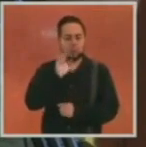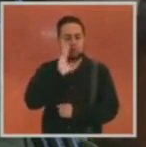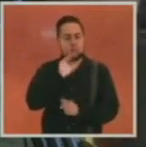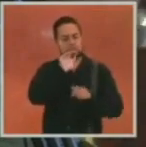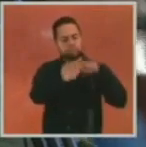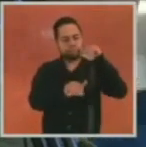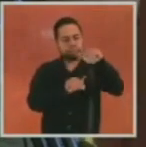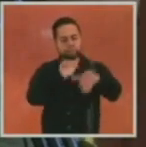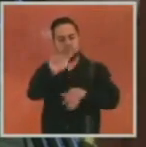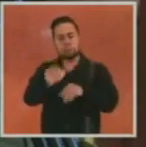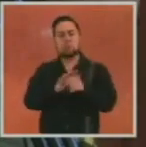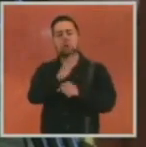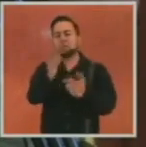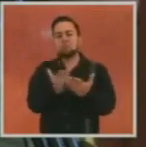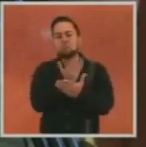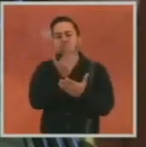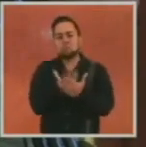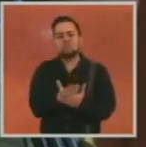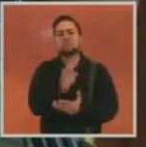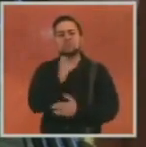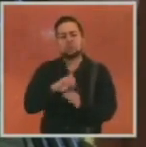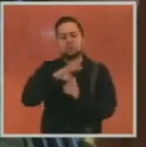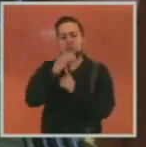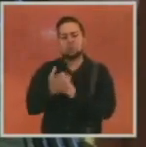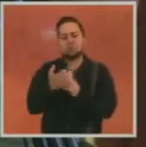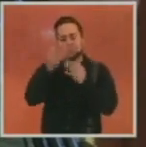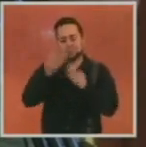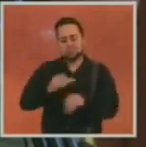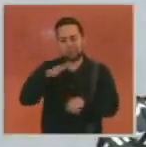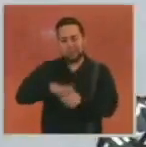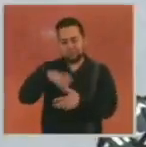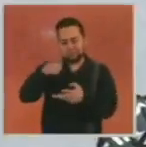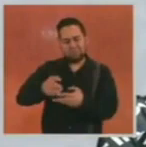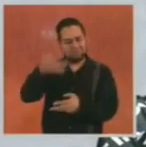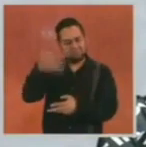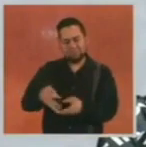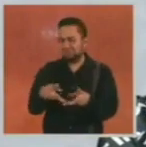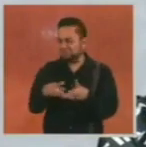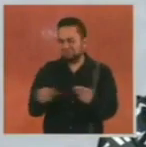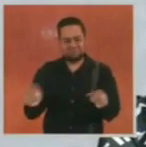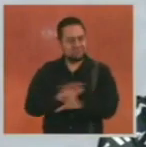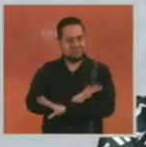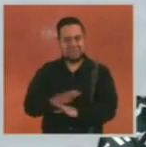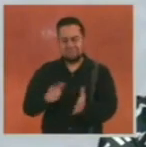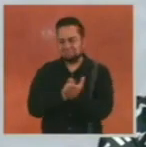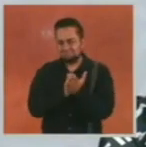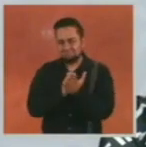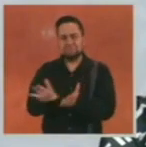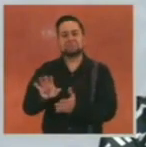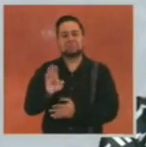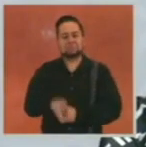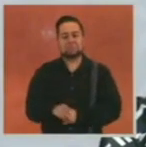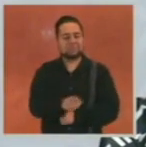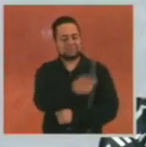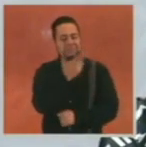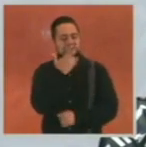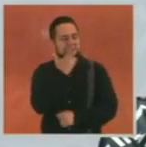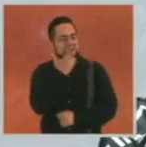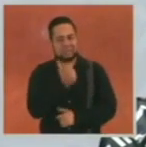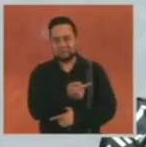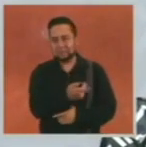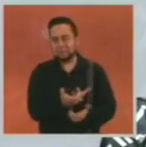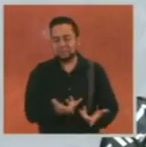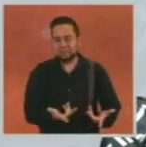en una propuesta desaparecer el comité de autenticidad porque no significaba absolutamente nada